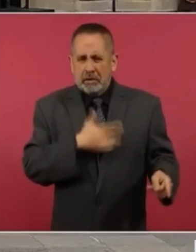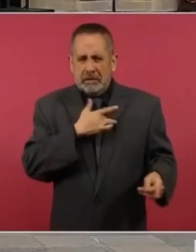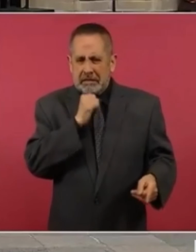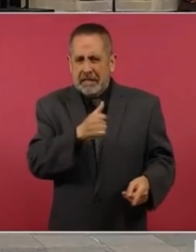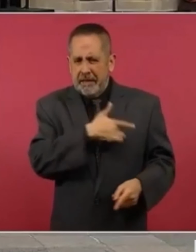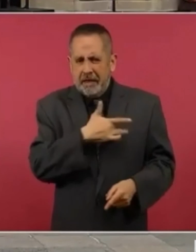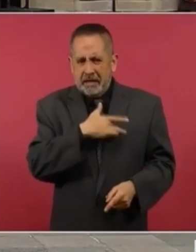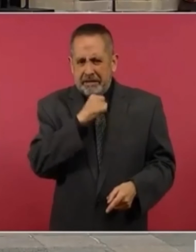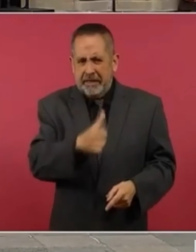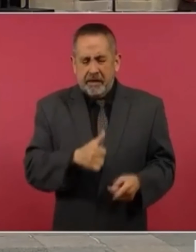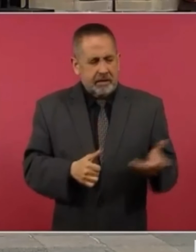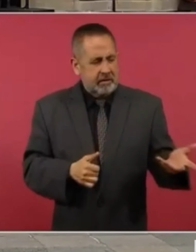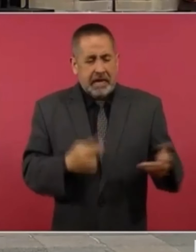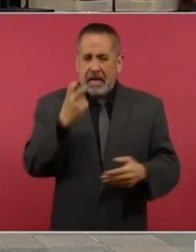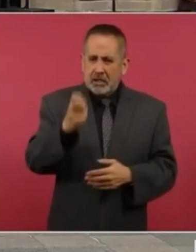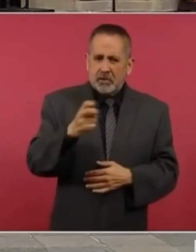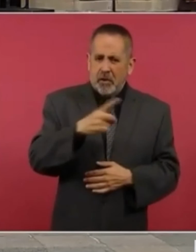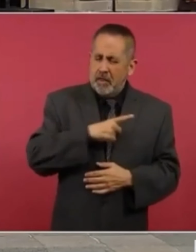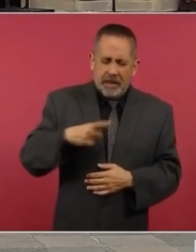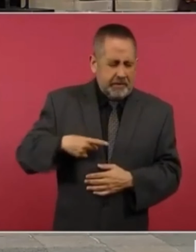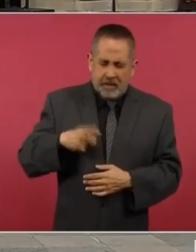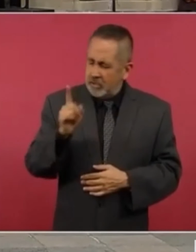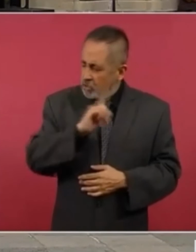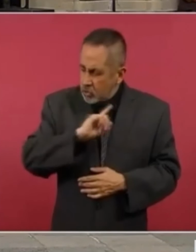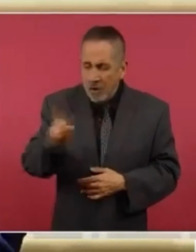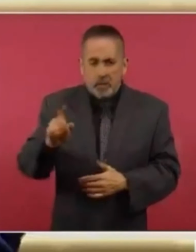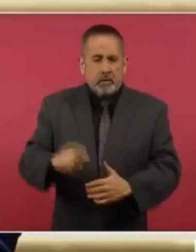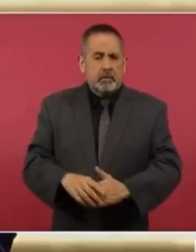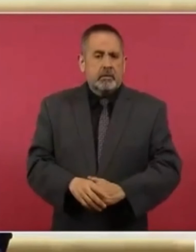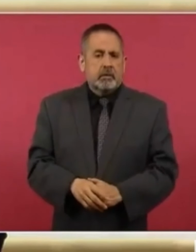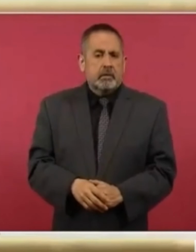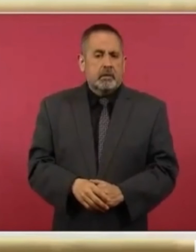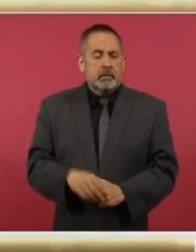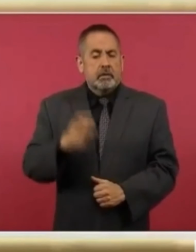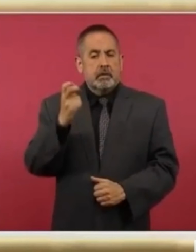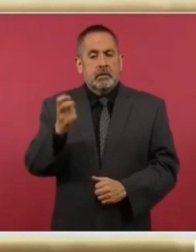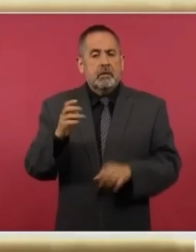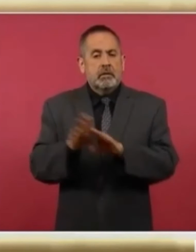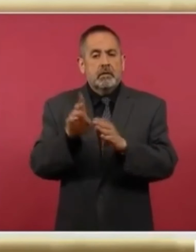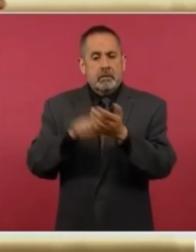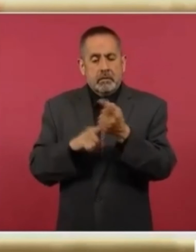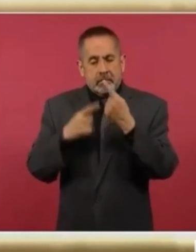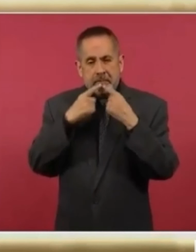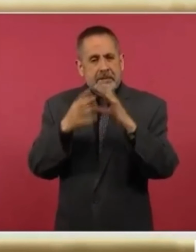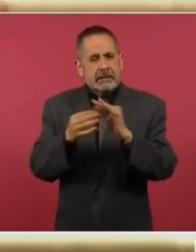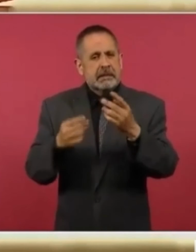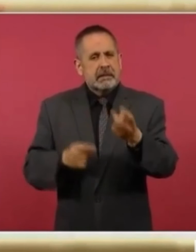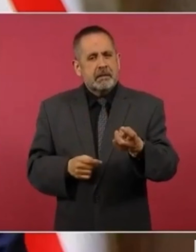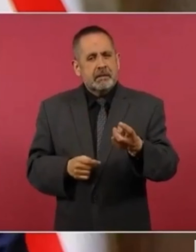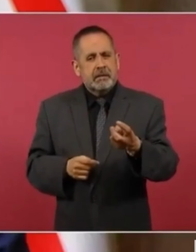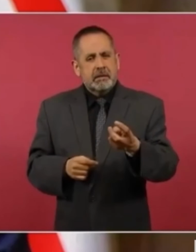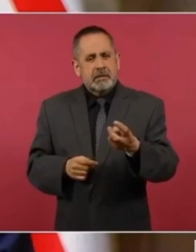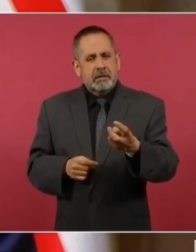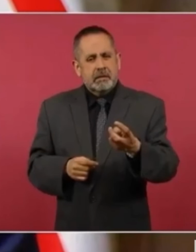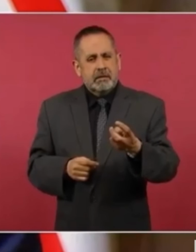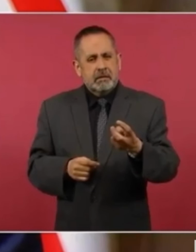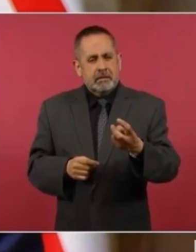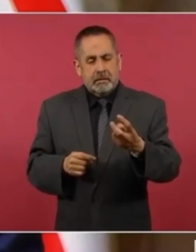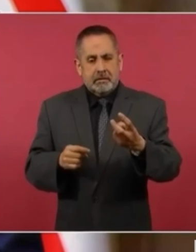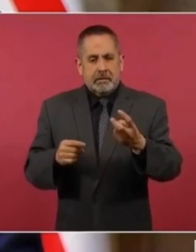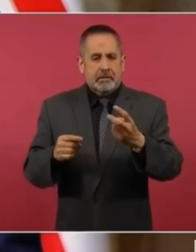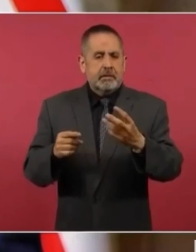Eso no debe de hacerse, porque hay quienes